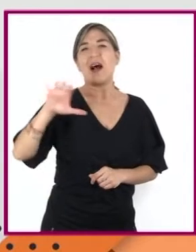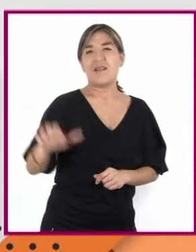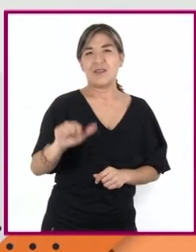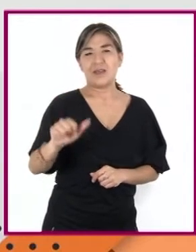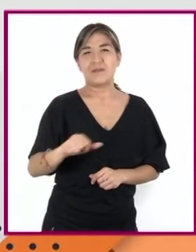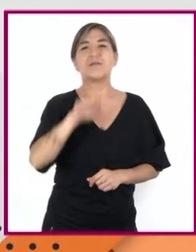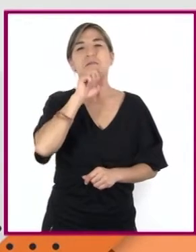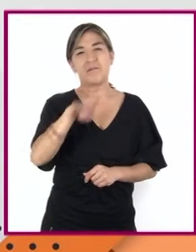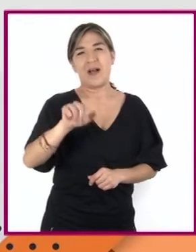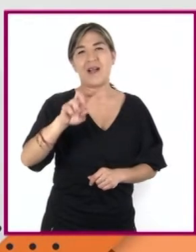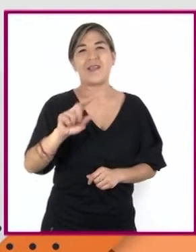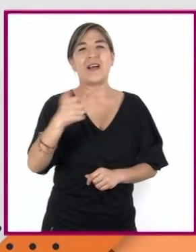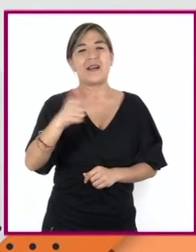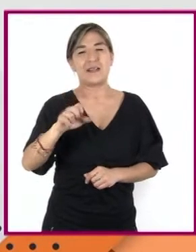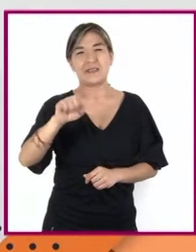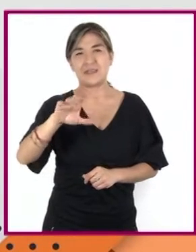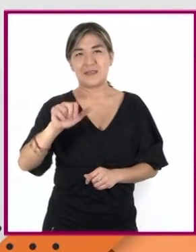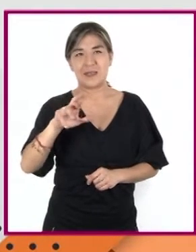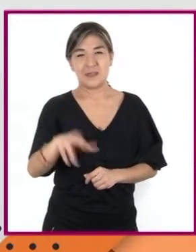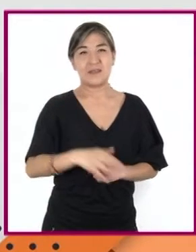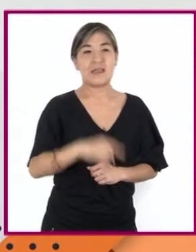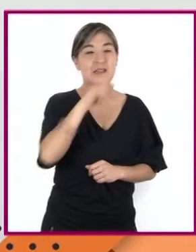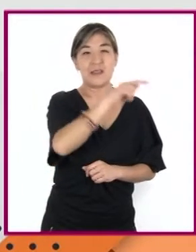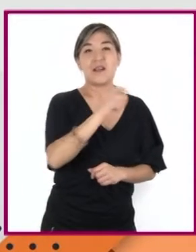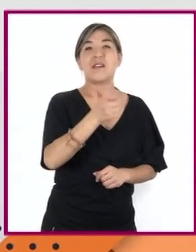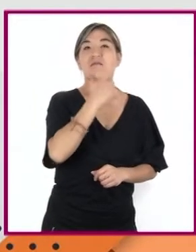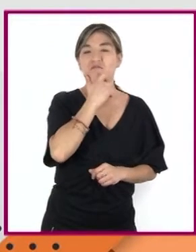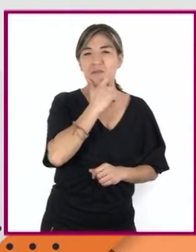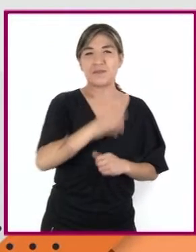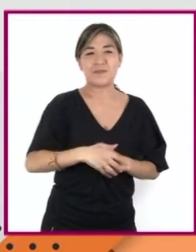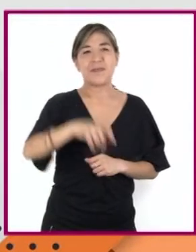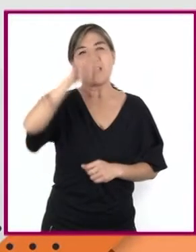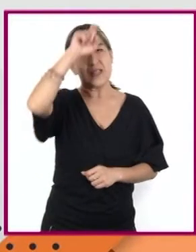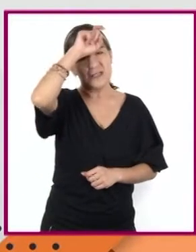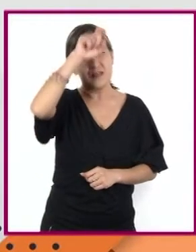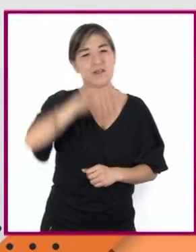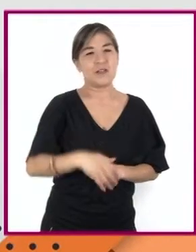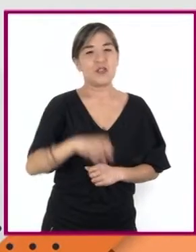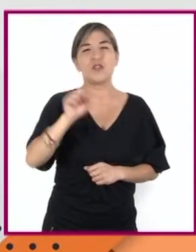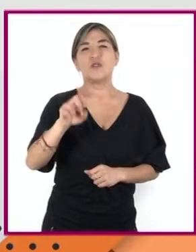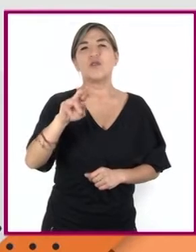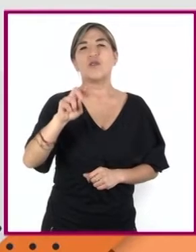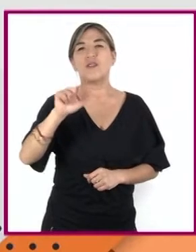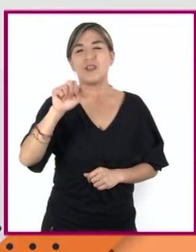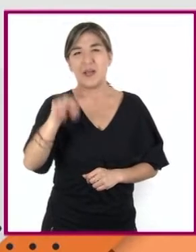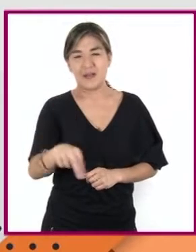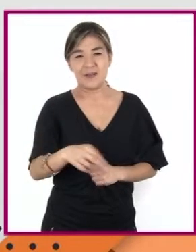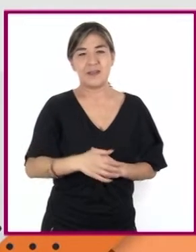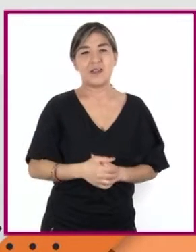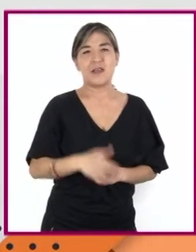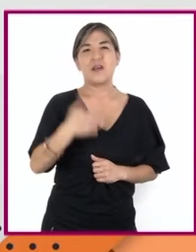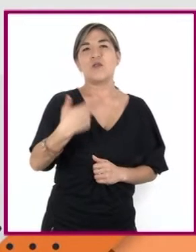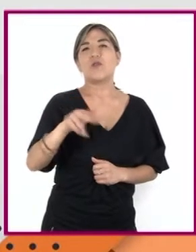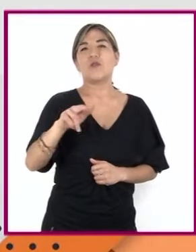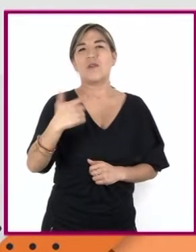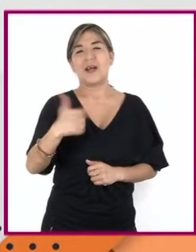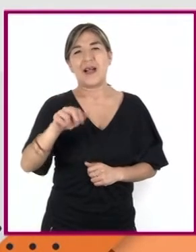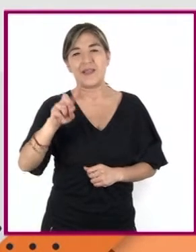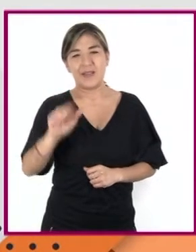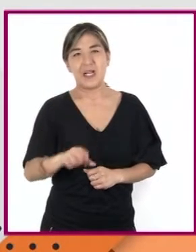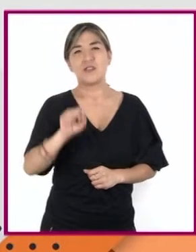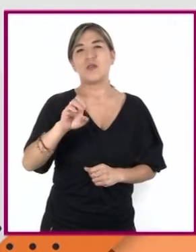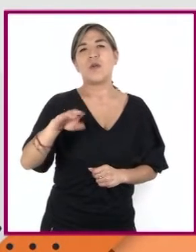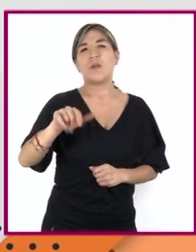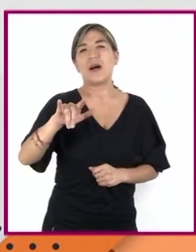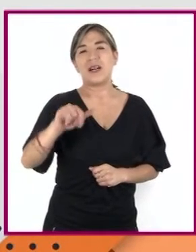y Madagascar. Reino Unido, Egipto, Sudán anglo-egipcio, Uganda,